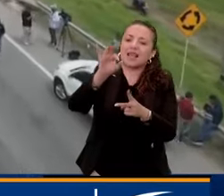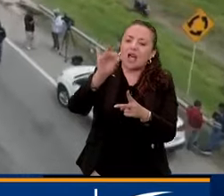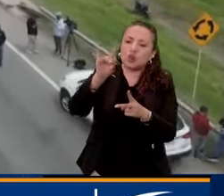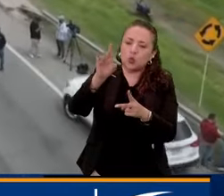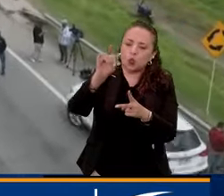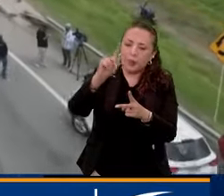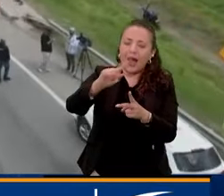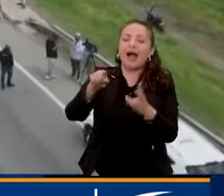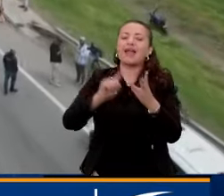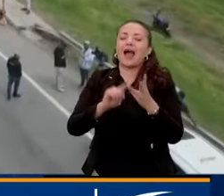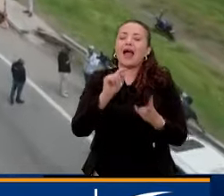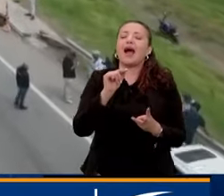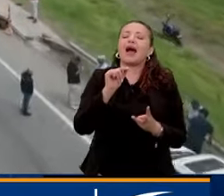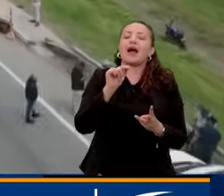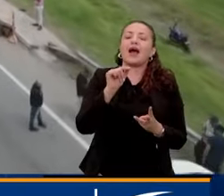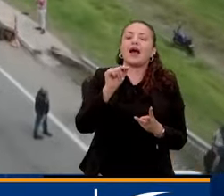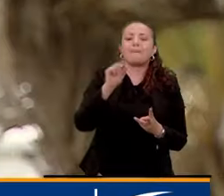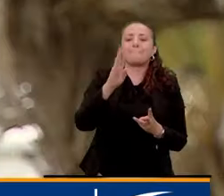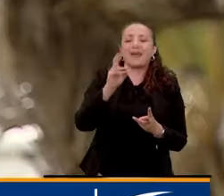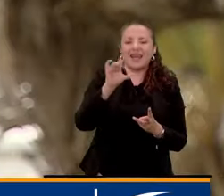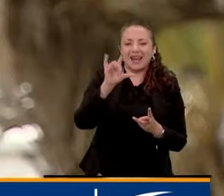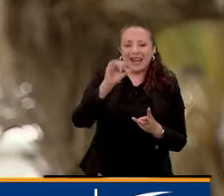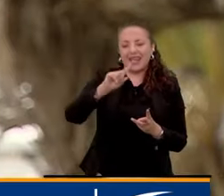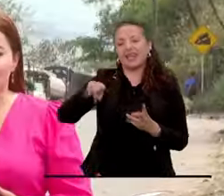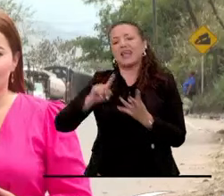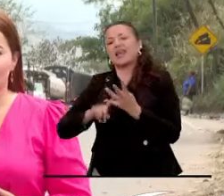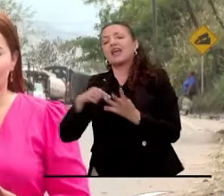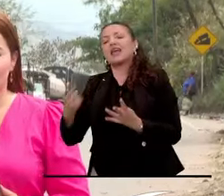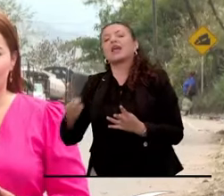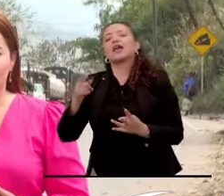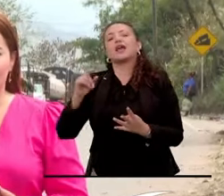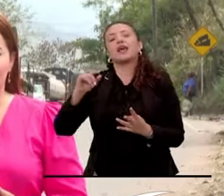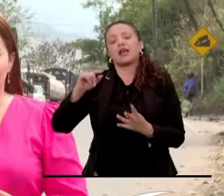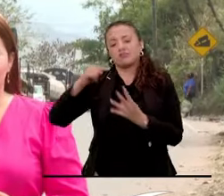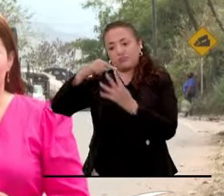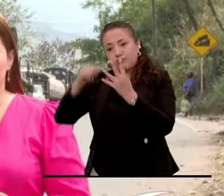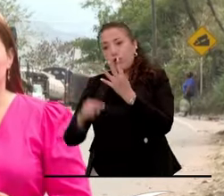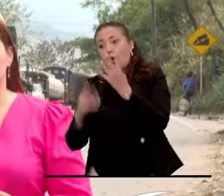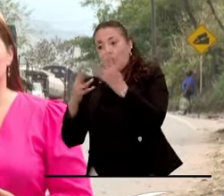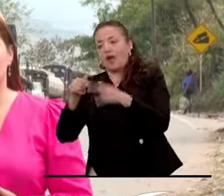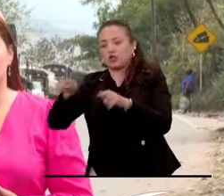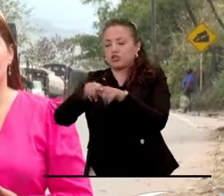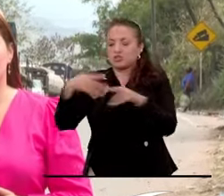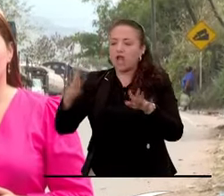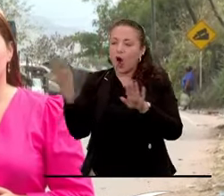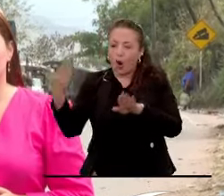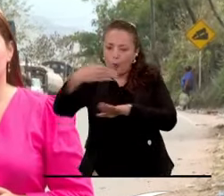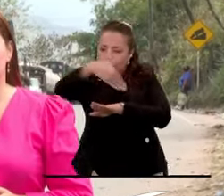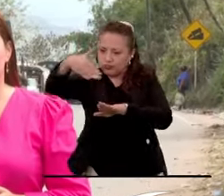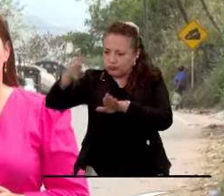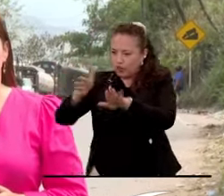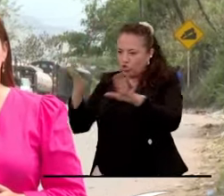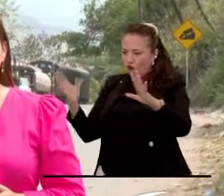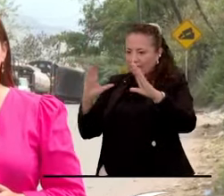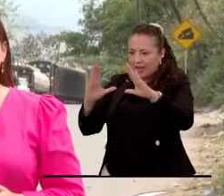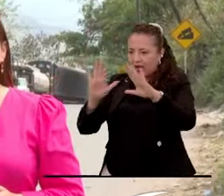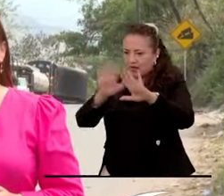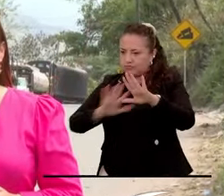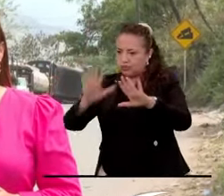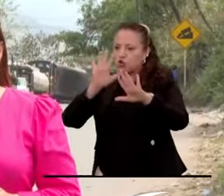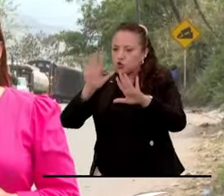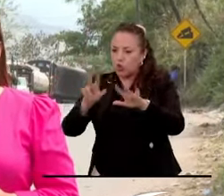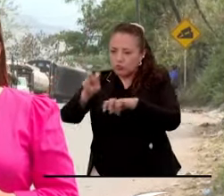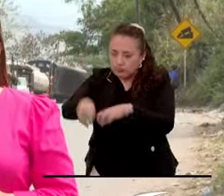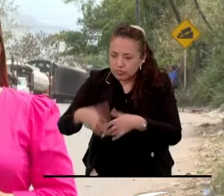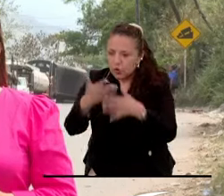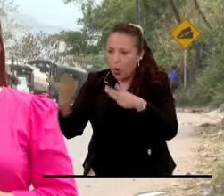estab en esta mesa pactada con el gobierno se levanta el paro en boyacá Gracias Juan David veamos qué pasa en Santander allí en